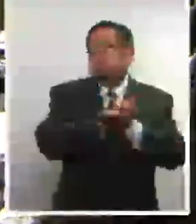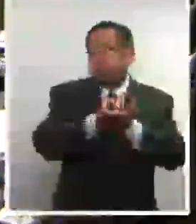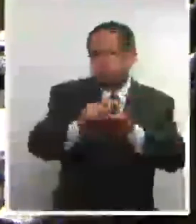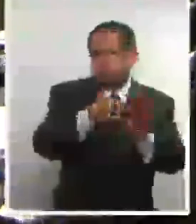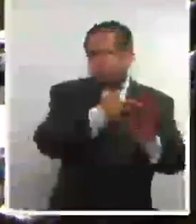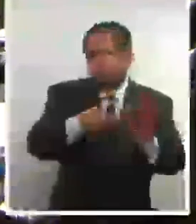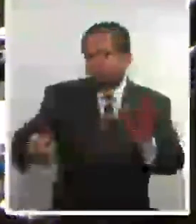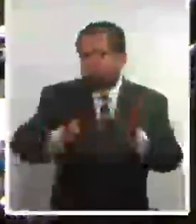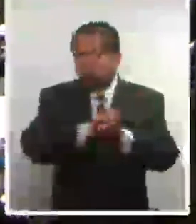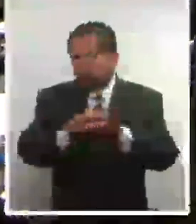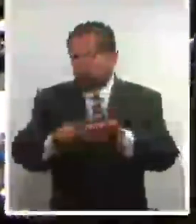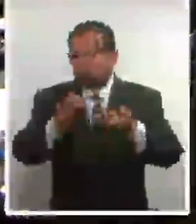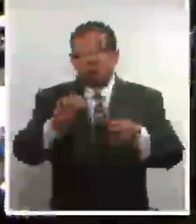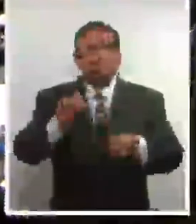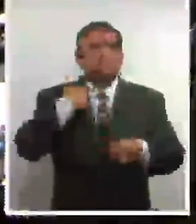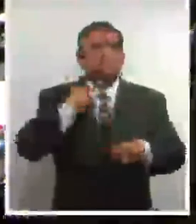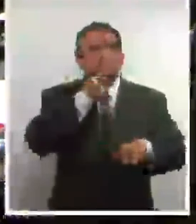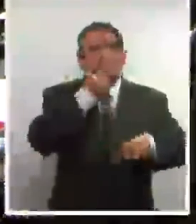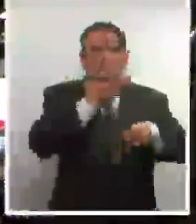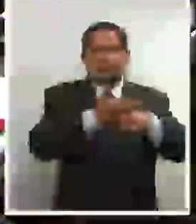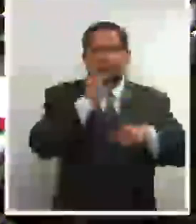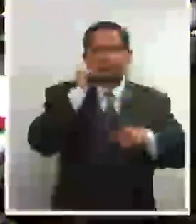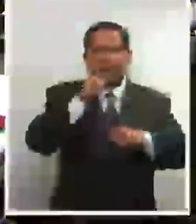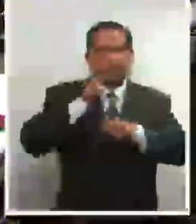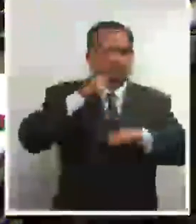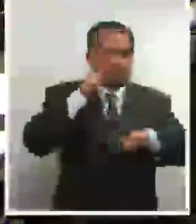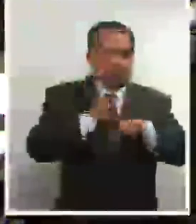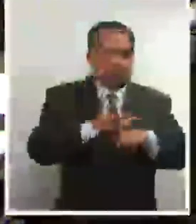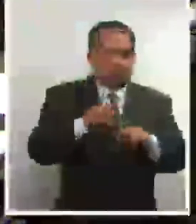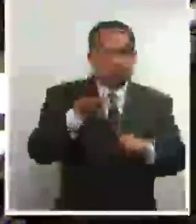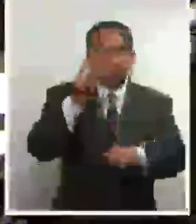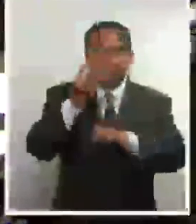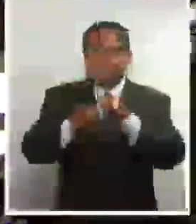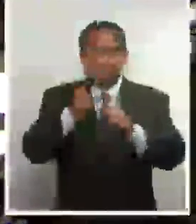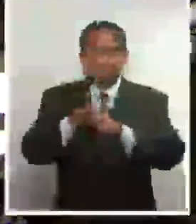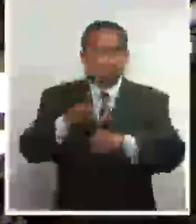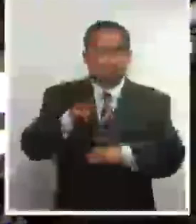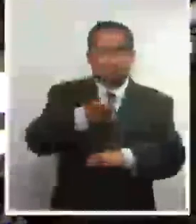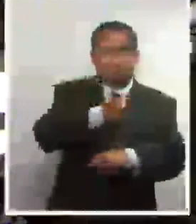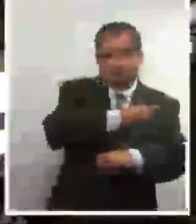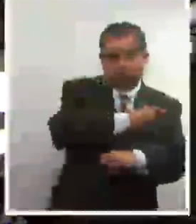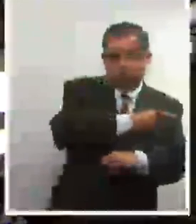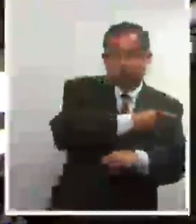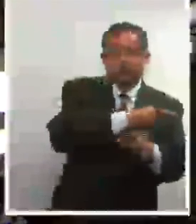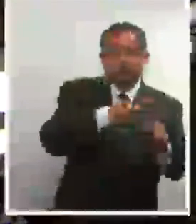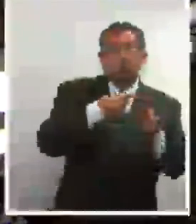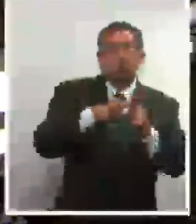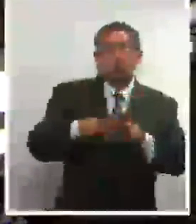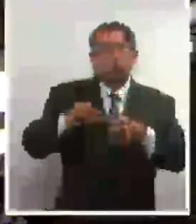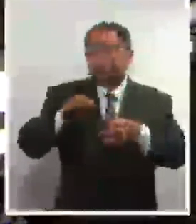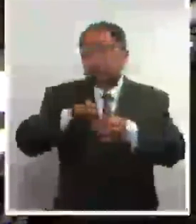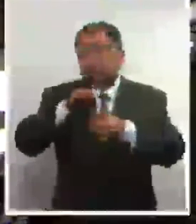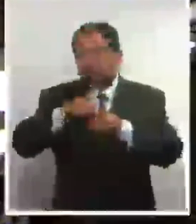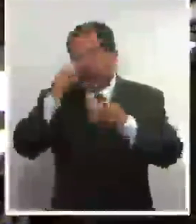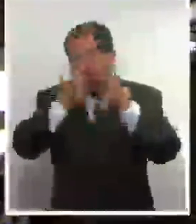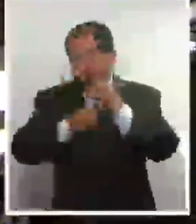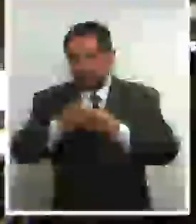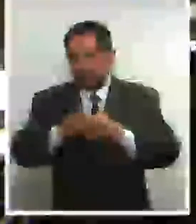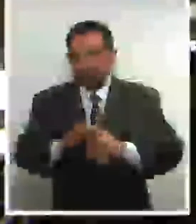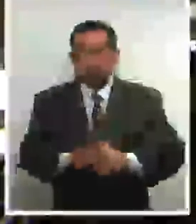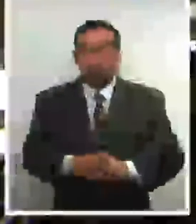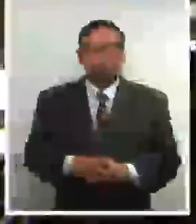o titular de una secretaría o equivalente a los 3 años previos al inicio del proceso de